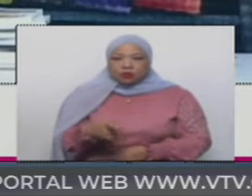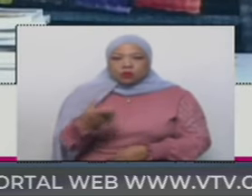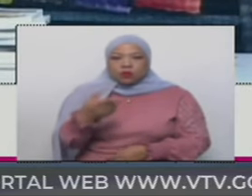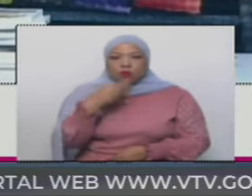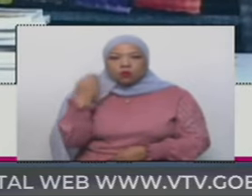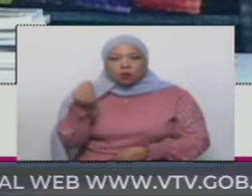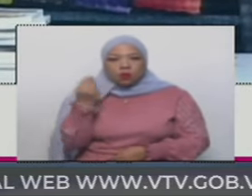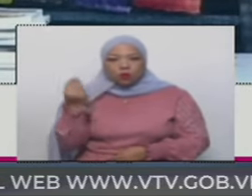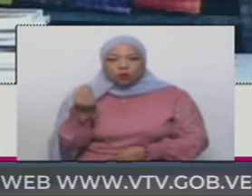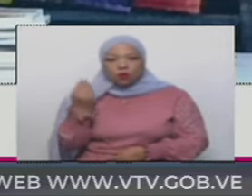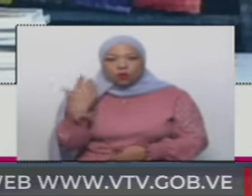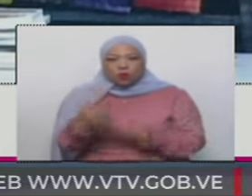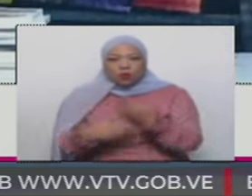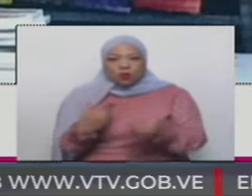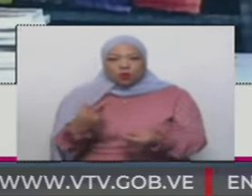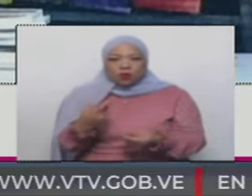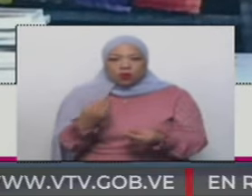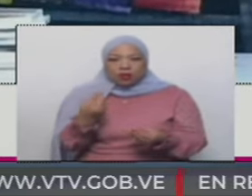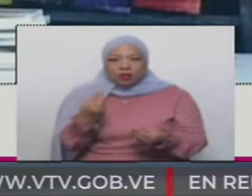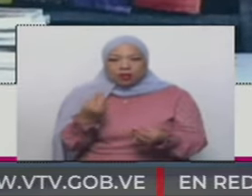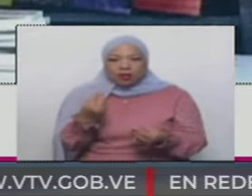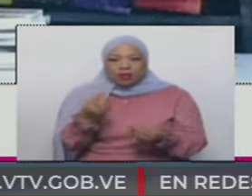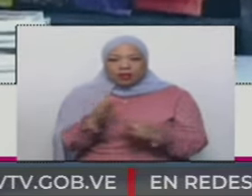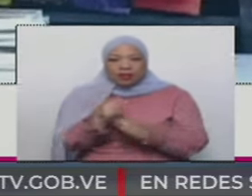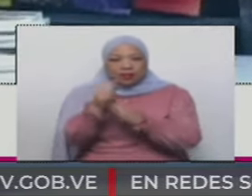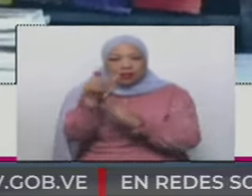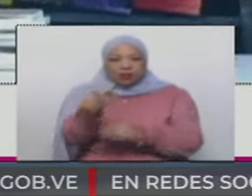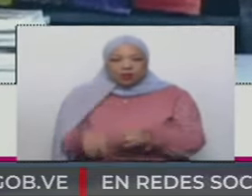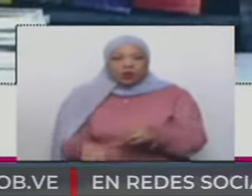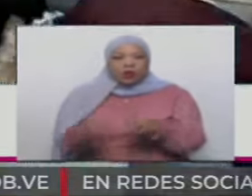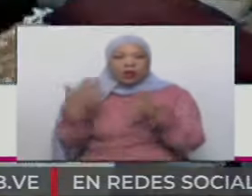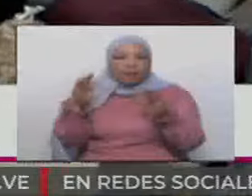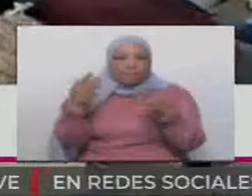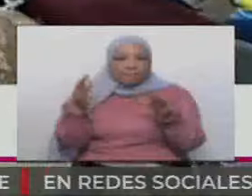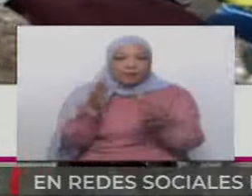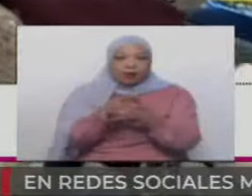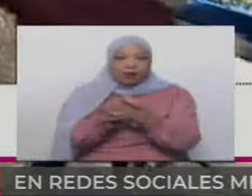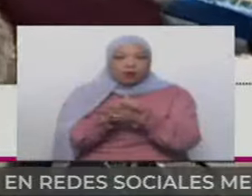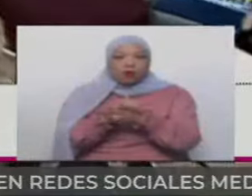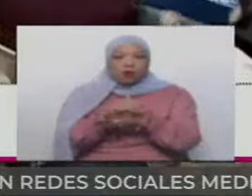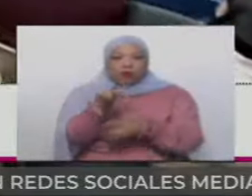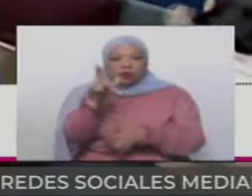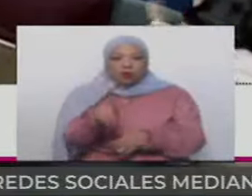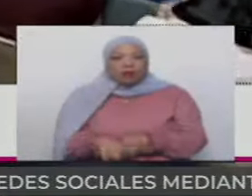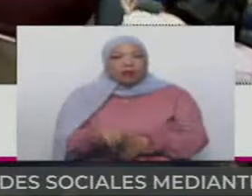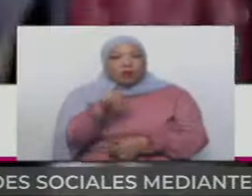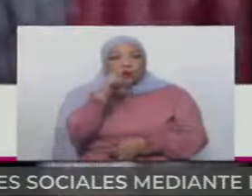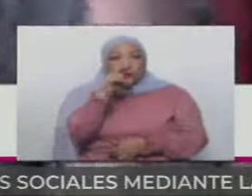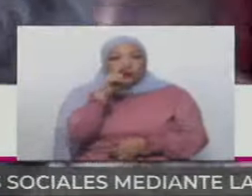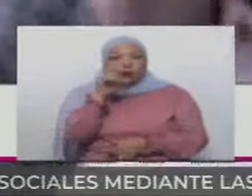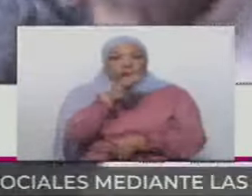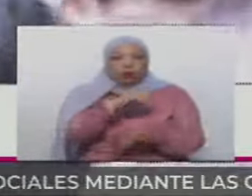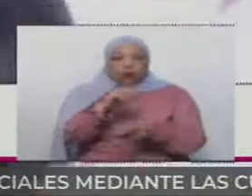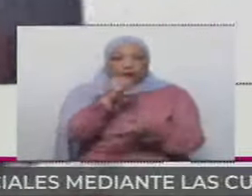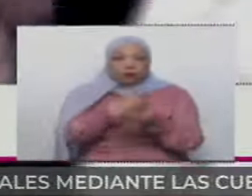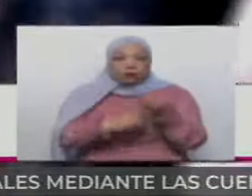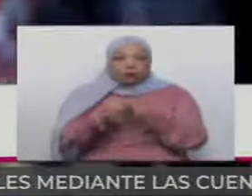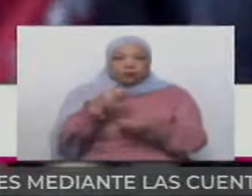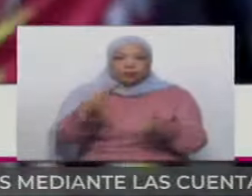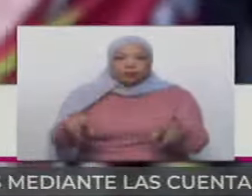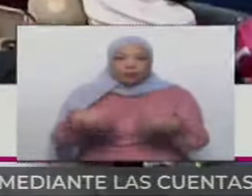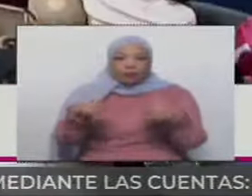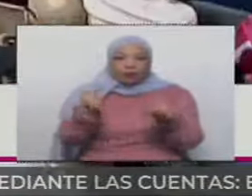Sanoja ha hecho los arreglos y la dirección. Vamos a dar un aplauso a esta eminencia de la composición y de la